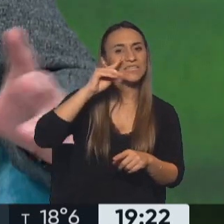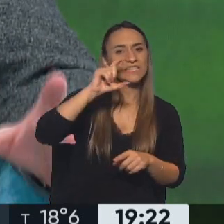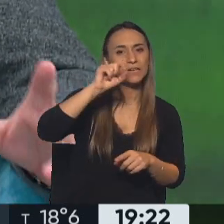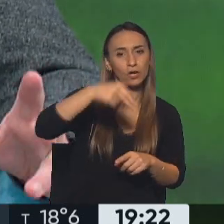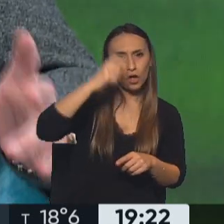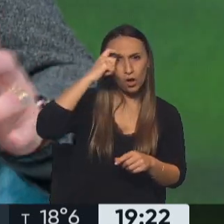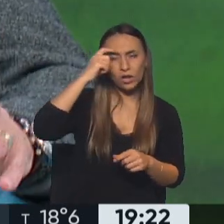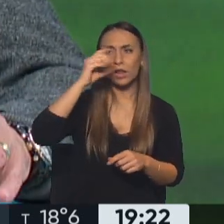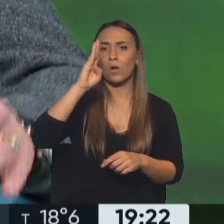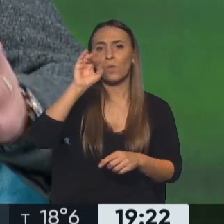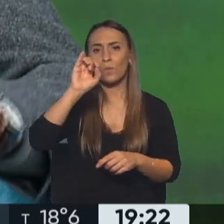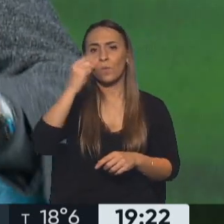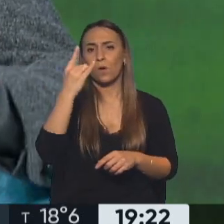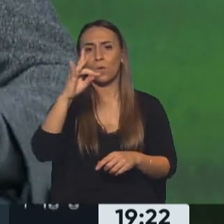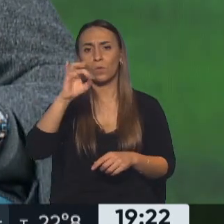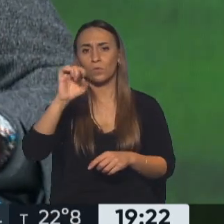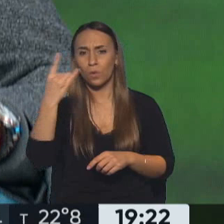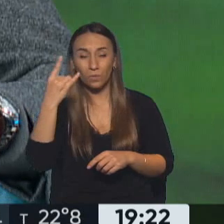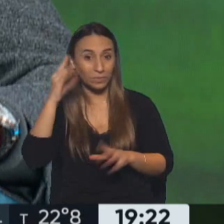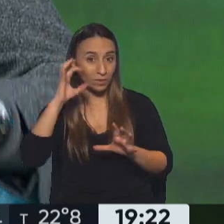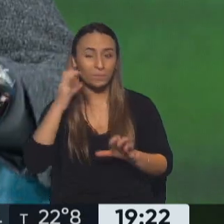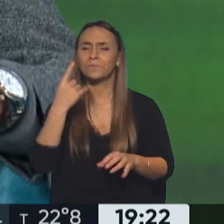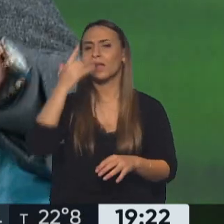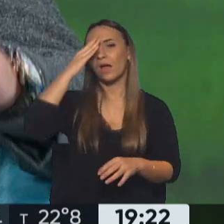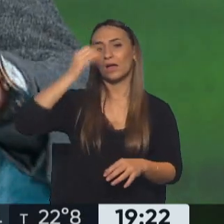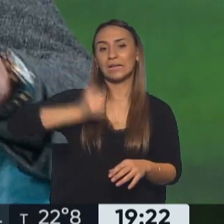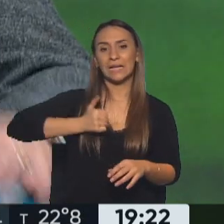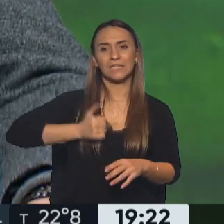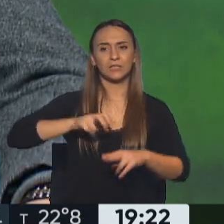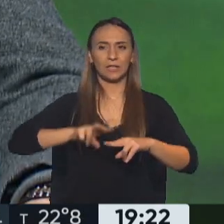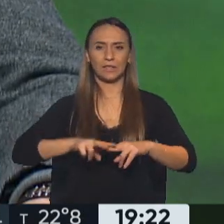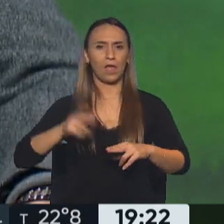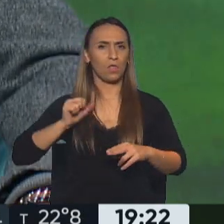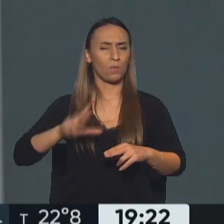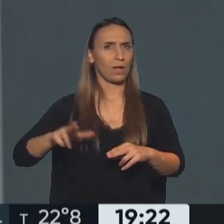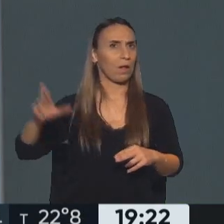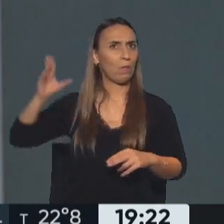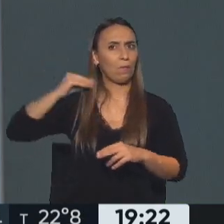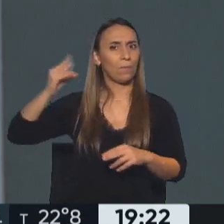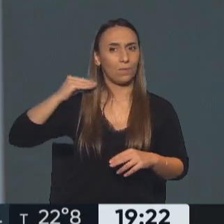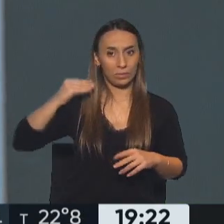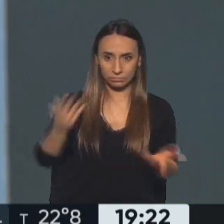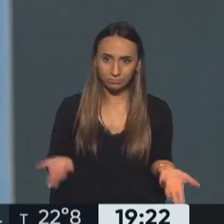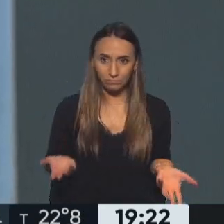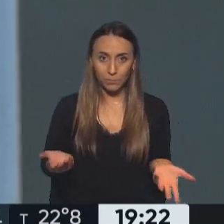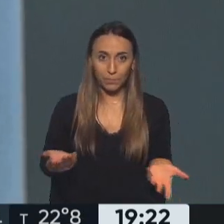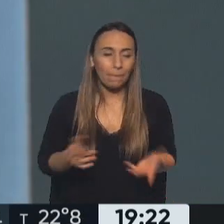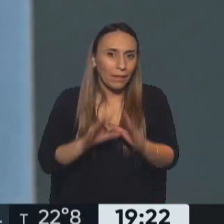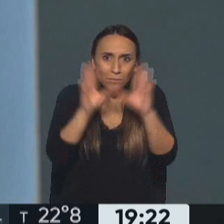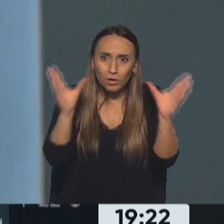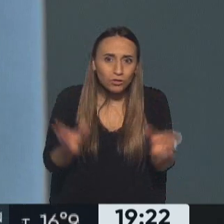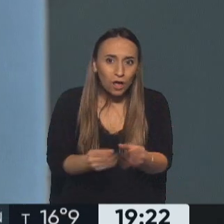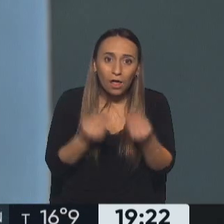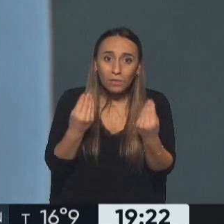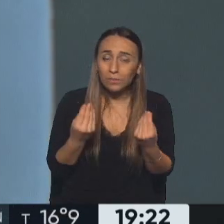del ejército escucho es sentado en un bar que había sucedido lo que sucedió es todo esto se completaba con una cámara que estaba cuando iban a